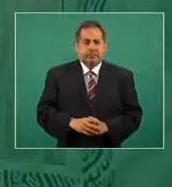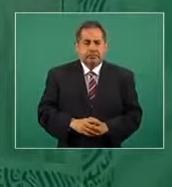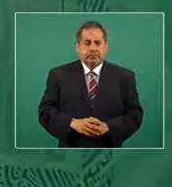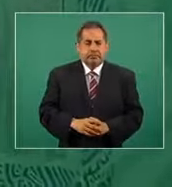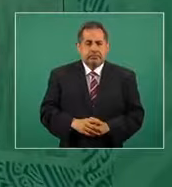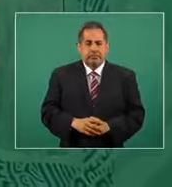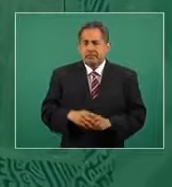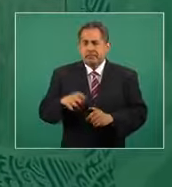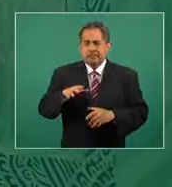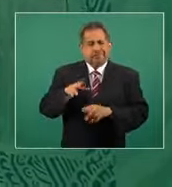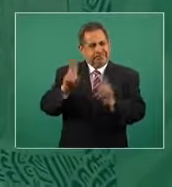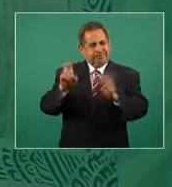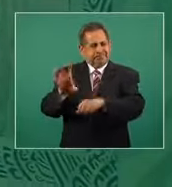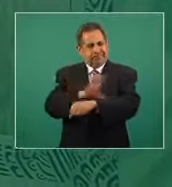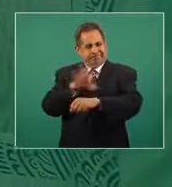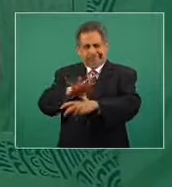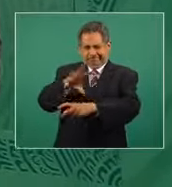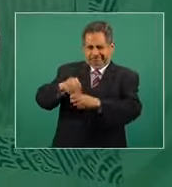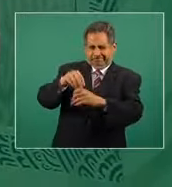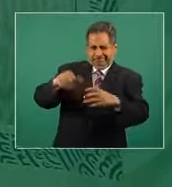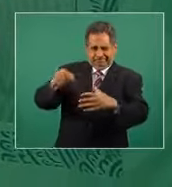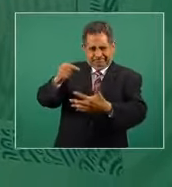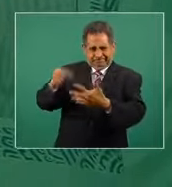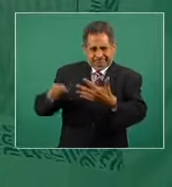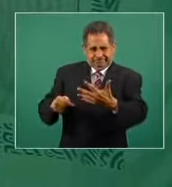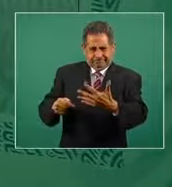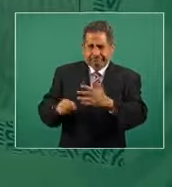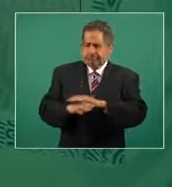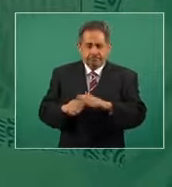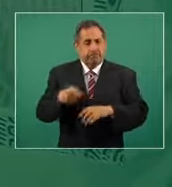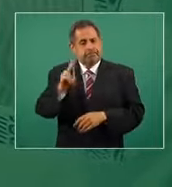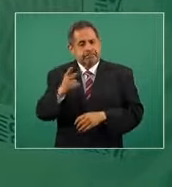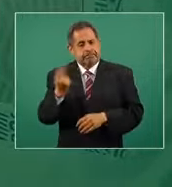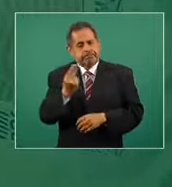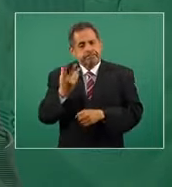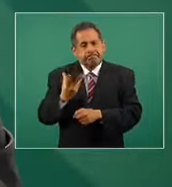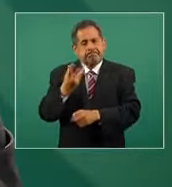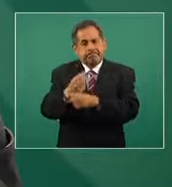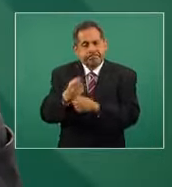de los energéticos, pero necesitamos fortalecer